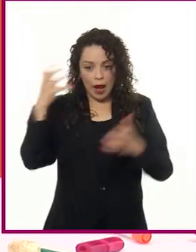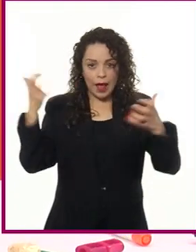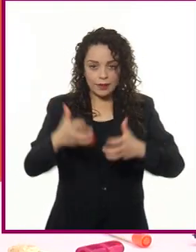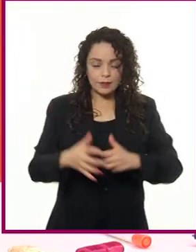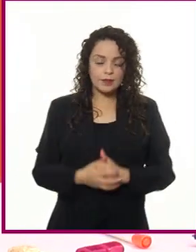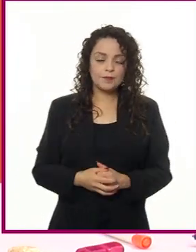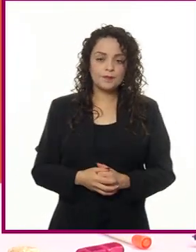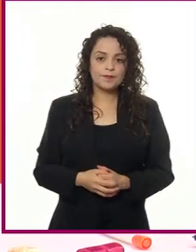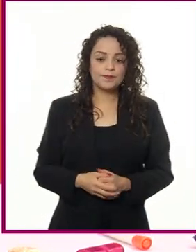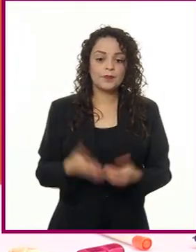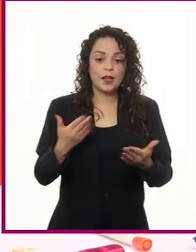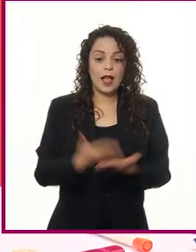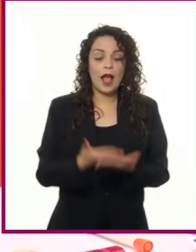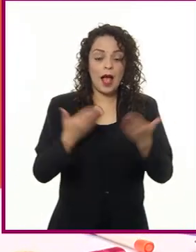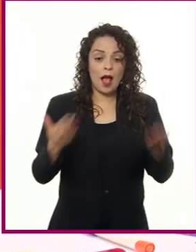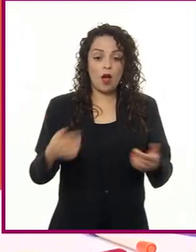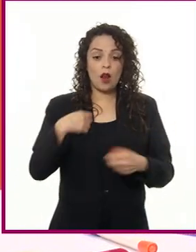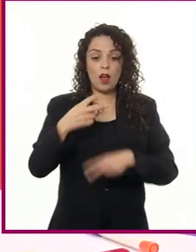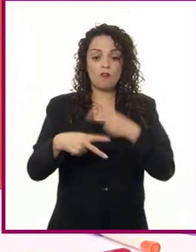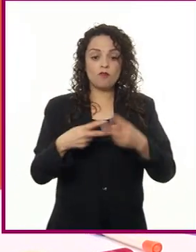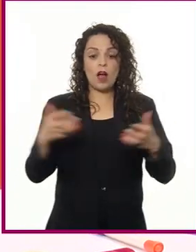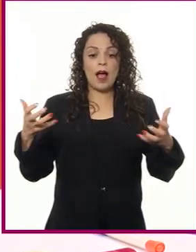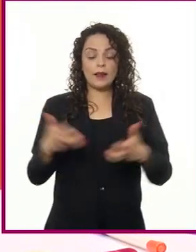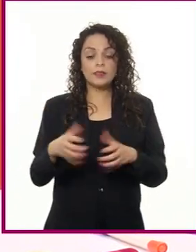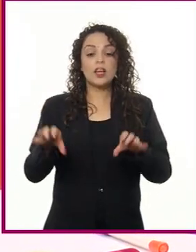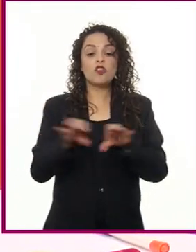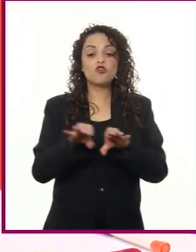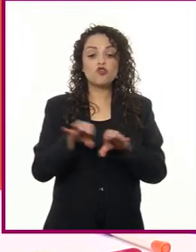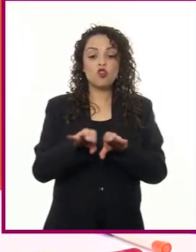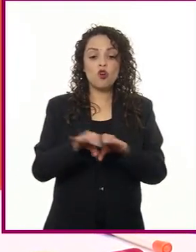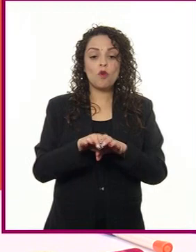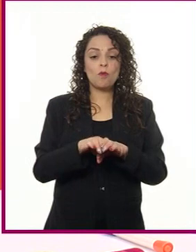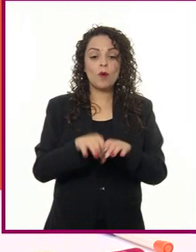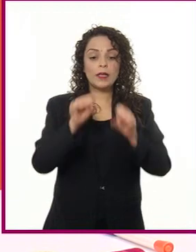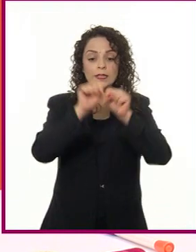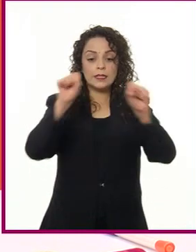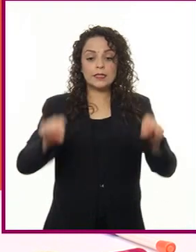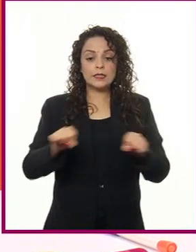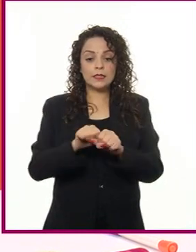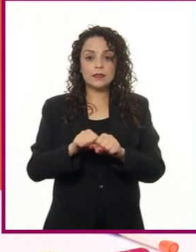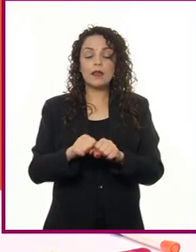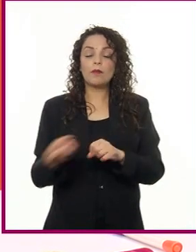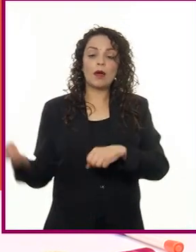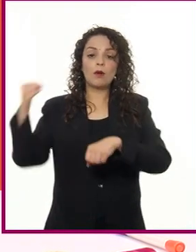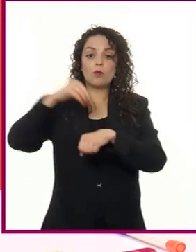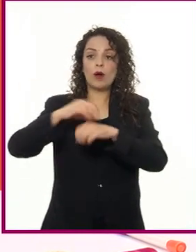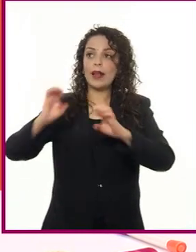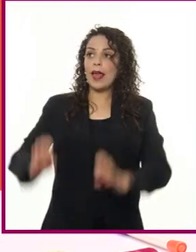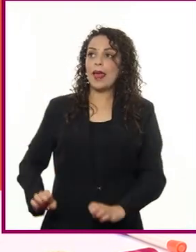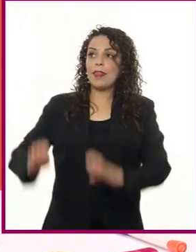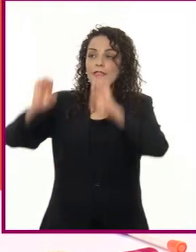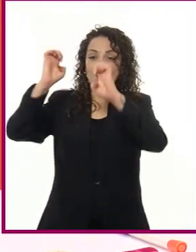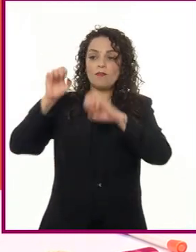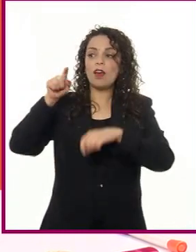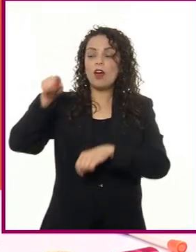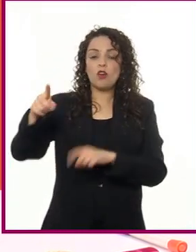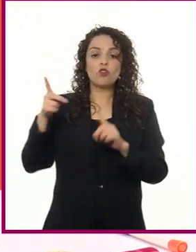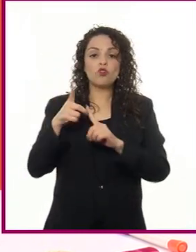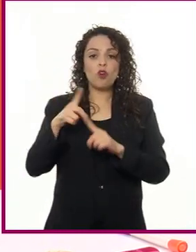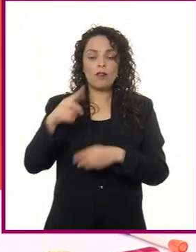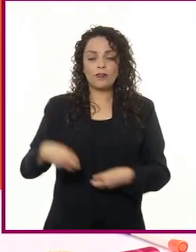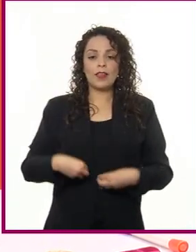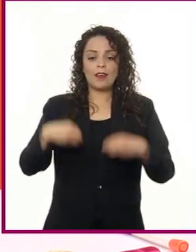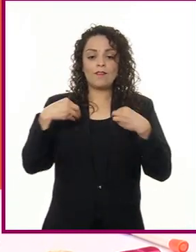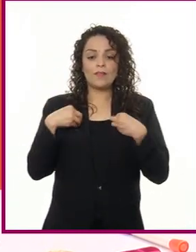Ahora realizaré el boceto de cómo quedaría nuestro sistema en un edificio de la unidad habitacional en la